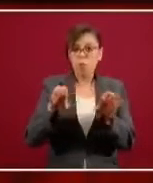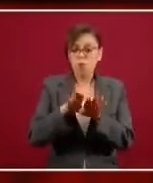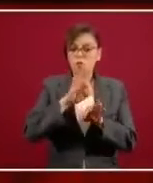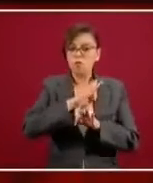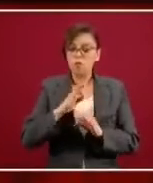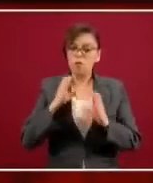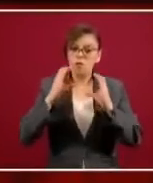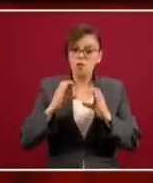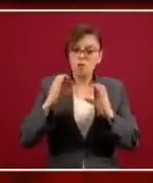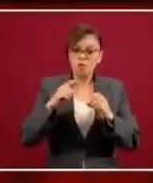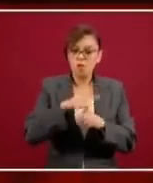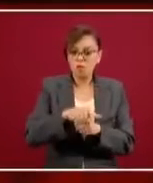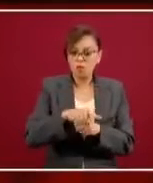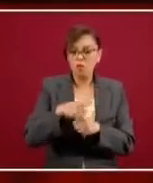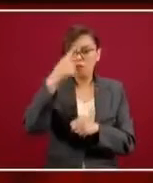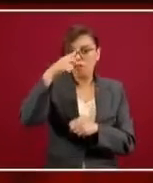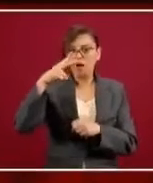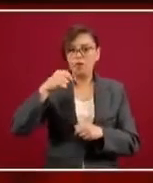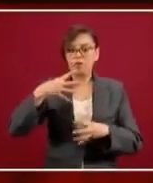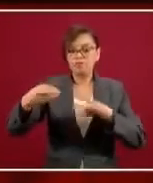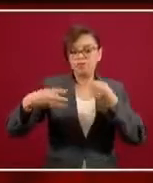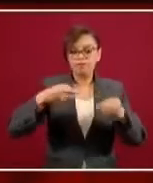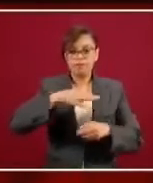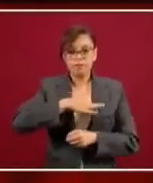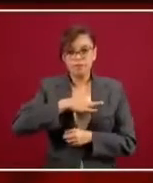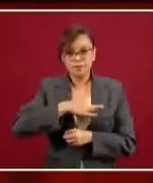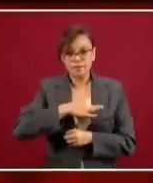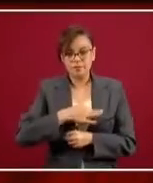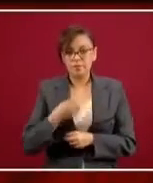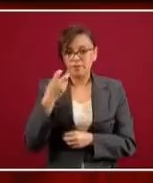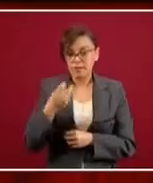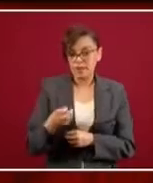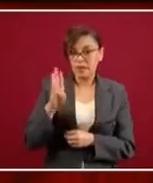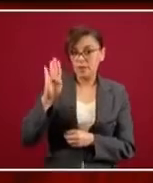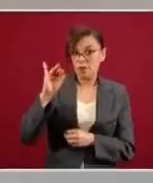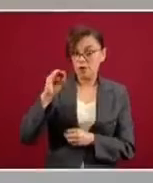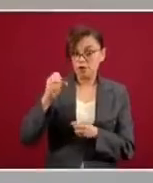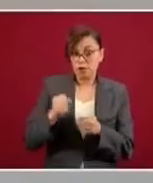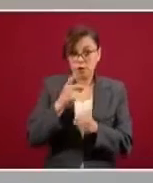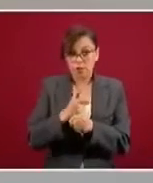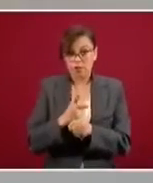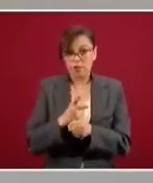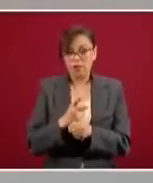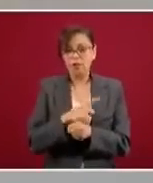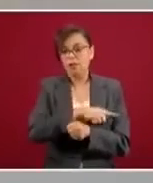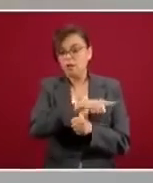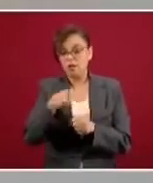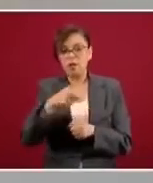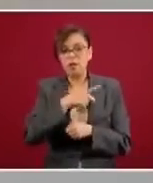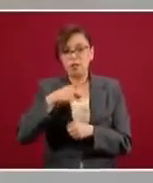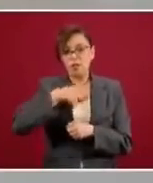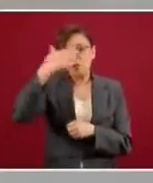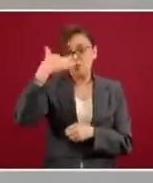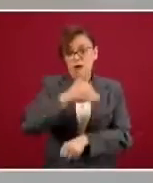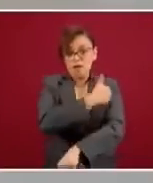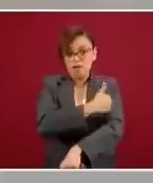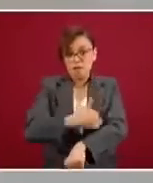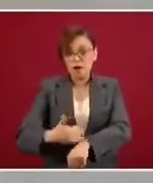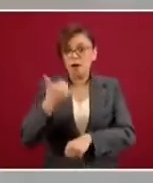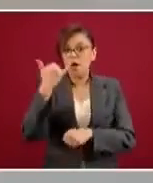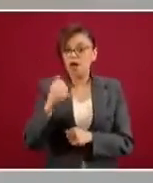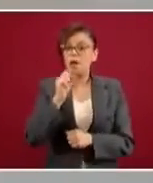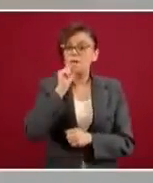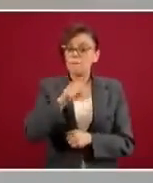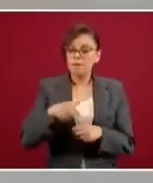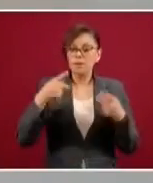infecciones que estipula los elementos de bioseguridad que debe considerar tanto la familia como el personal de salud como